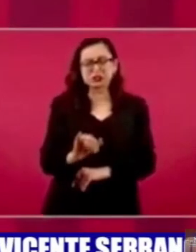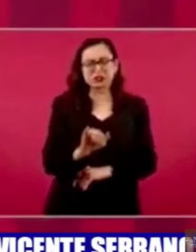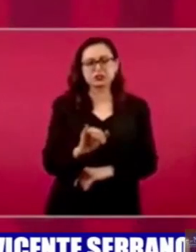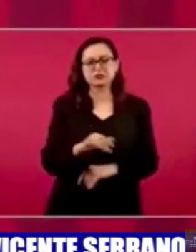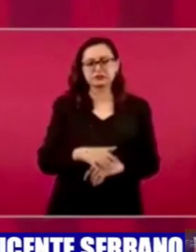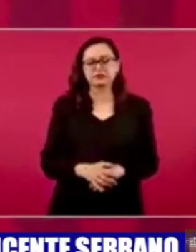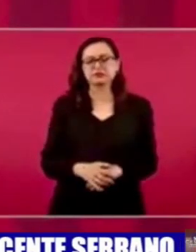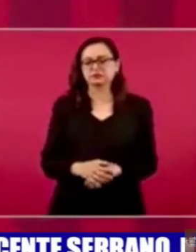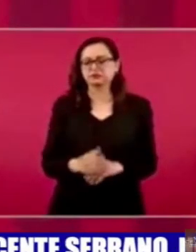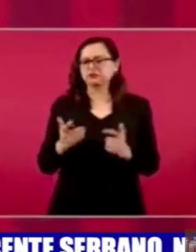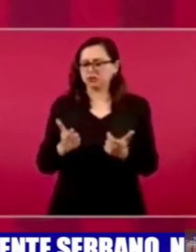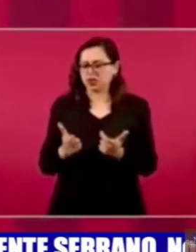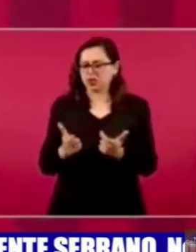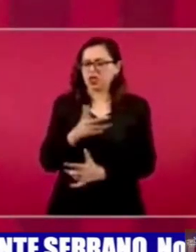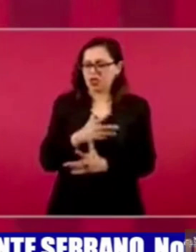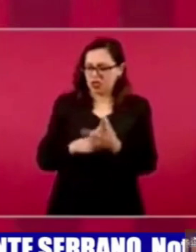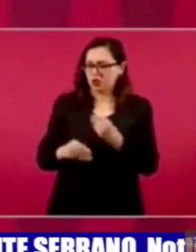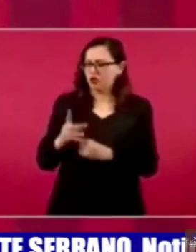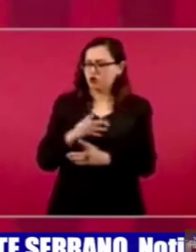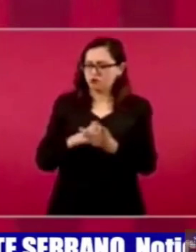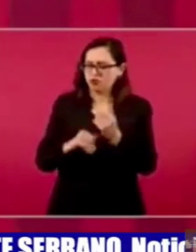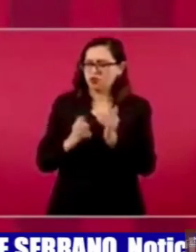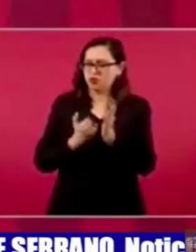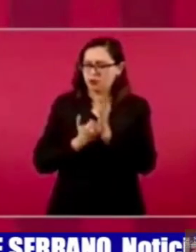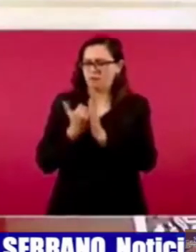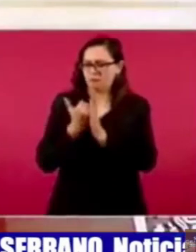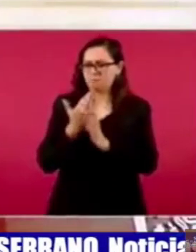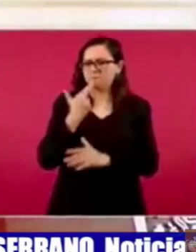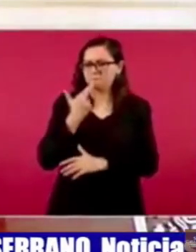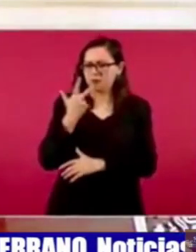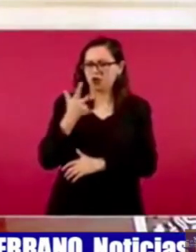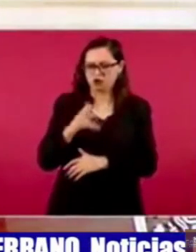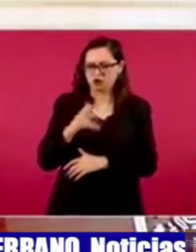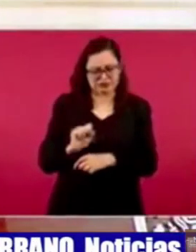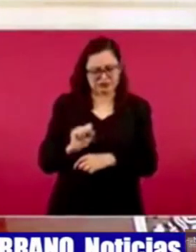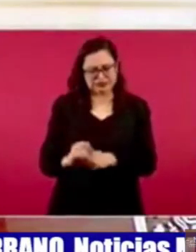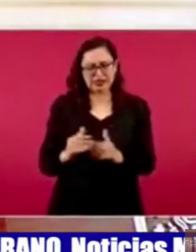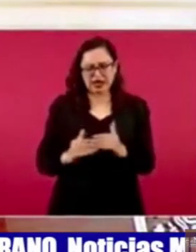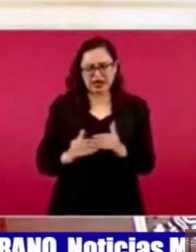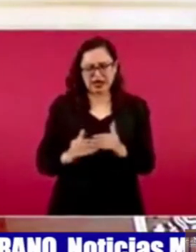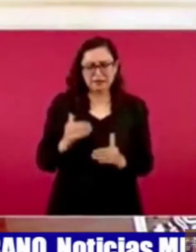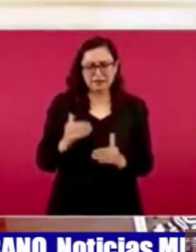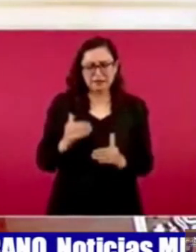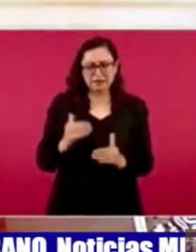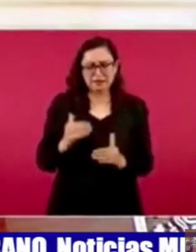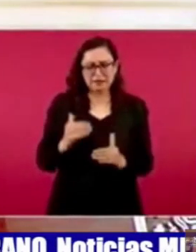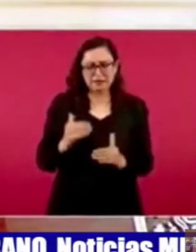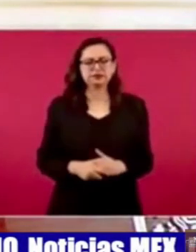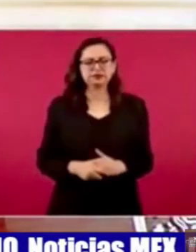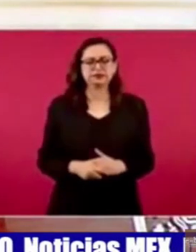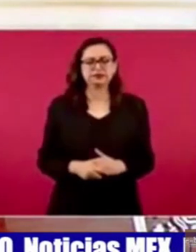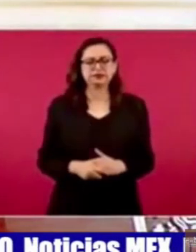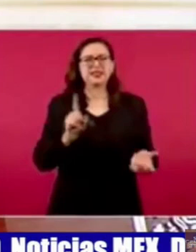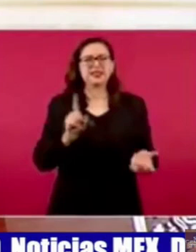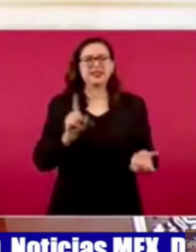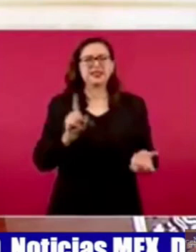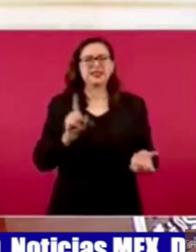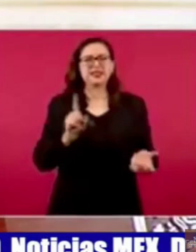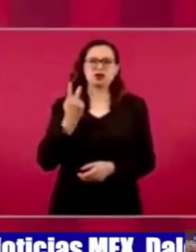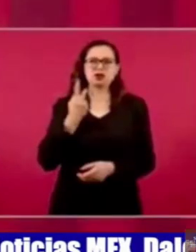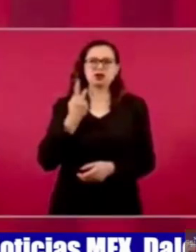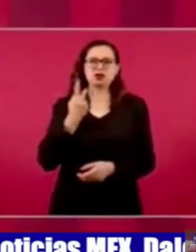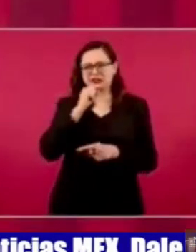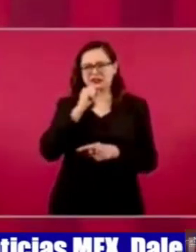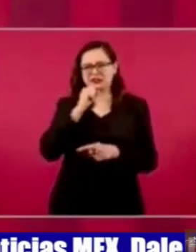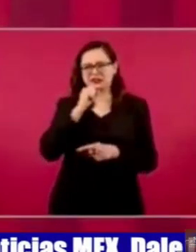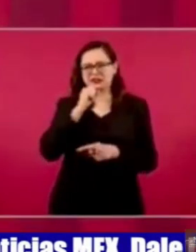en lo económico, se avanzó sin duda, inclusive en lo político, pero en el